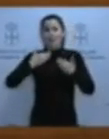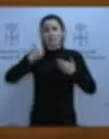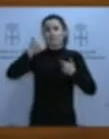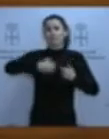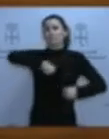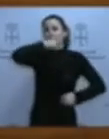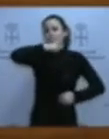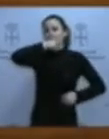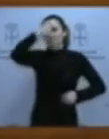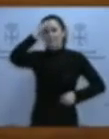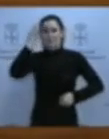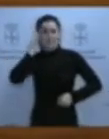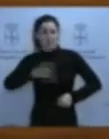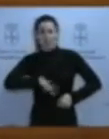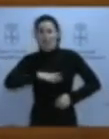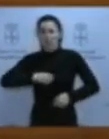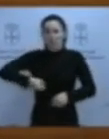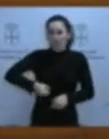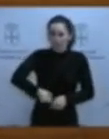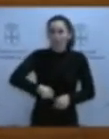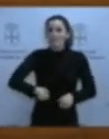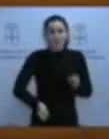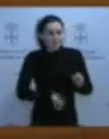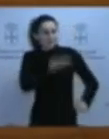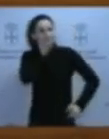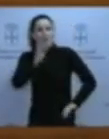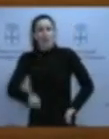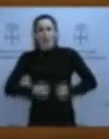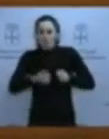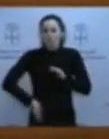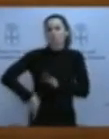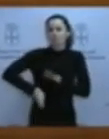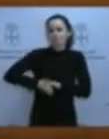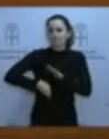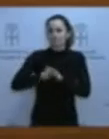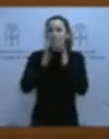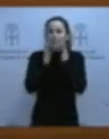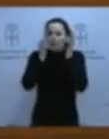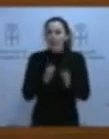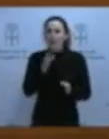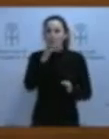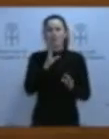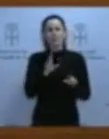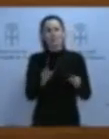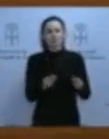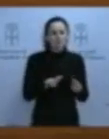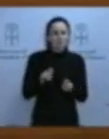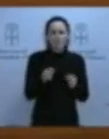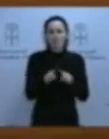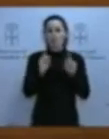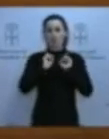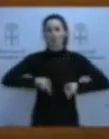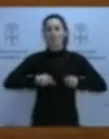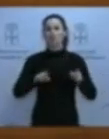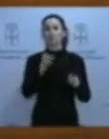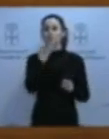paisanos de elevada edad que mantienen el espíritu original de estos mercados, pero de una forma muy relíptica, como es el caso del